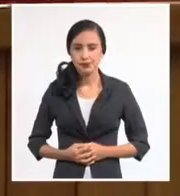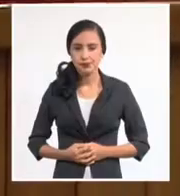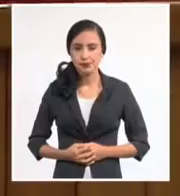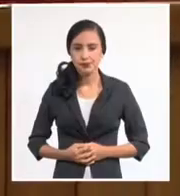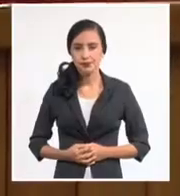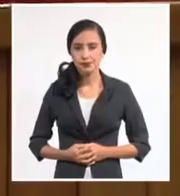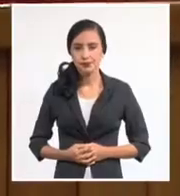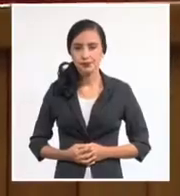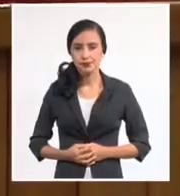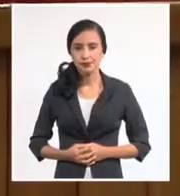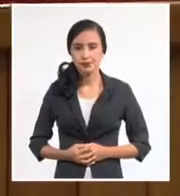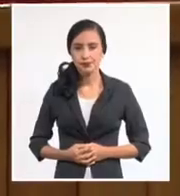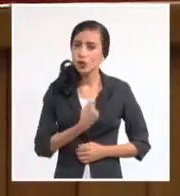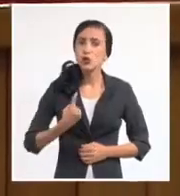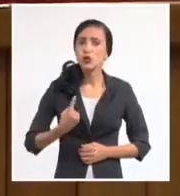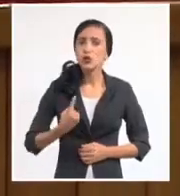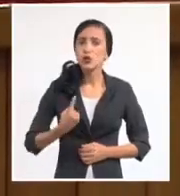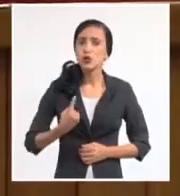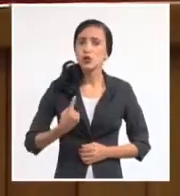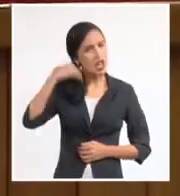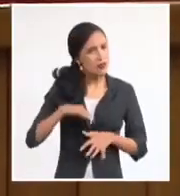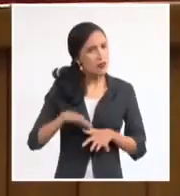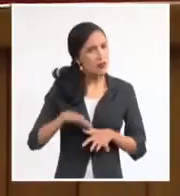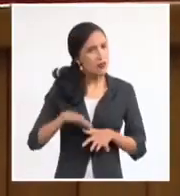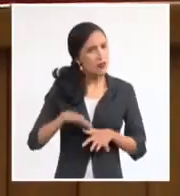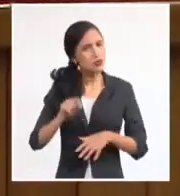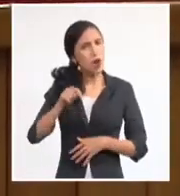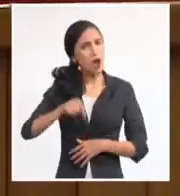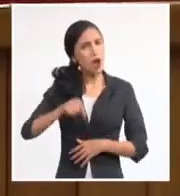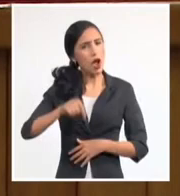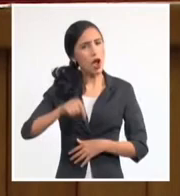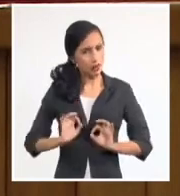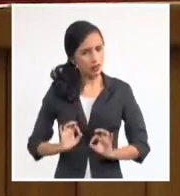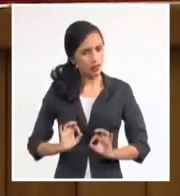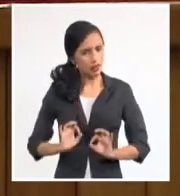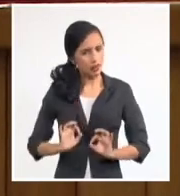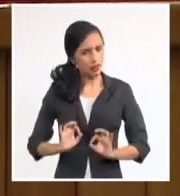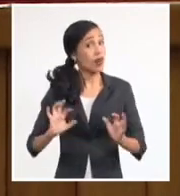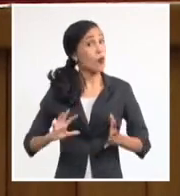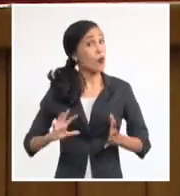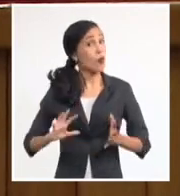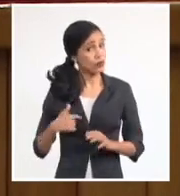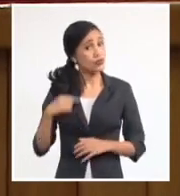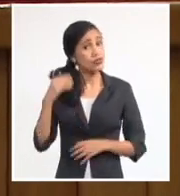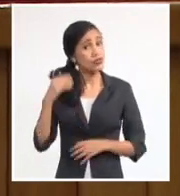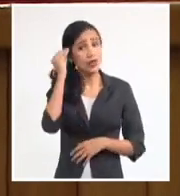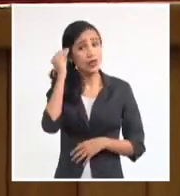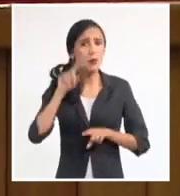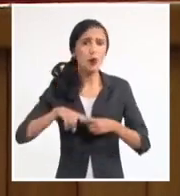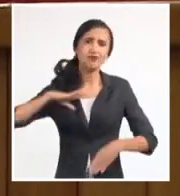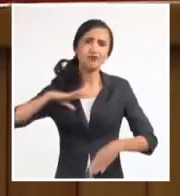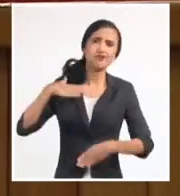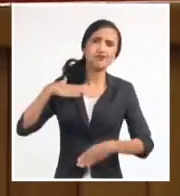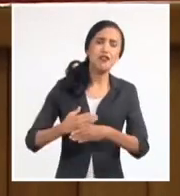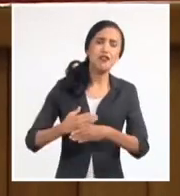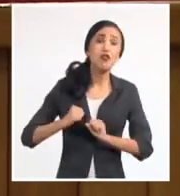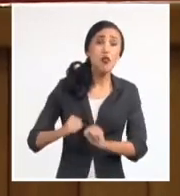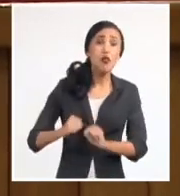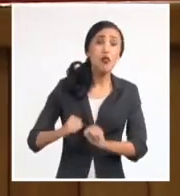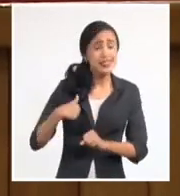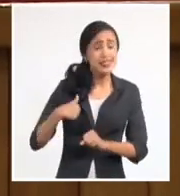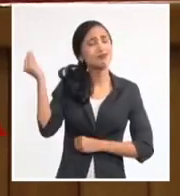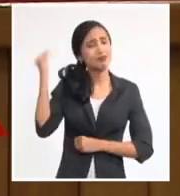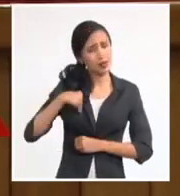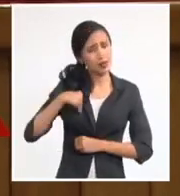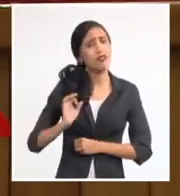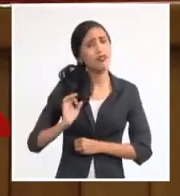Todos comprendemos el contexto actual, especialmente complejo, debido al recrudecimiento del bloqueo